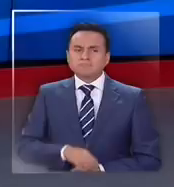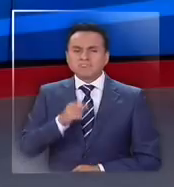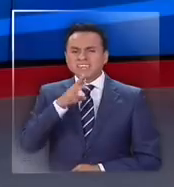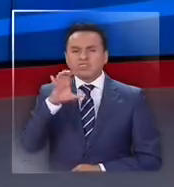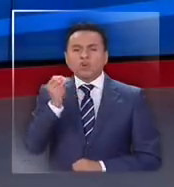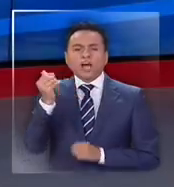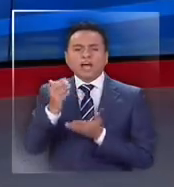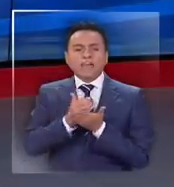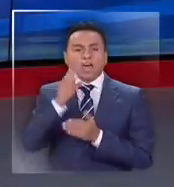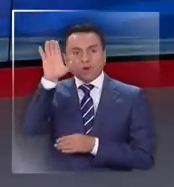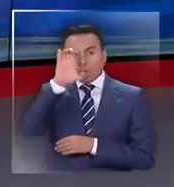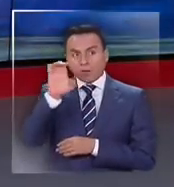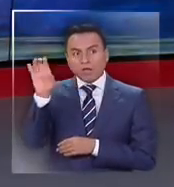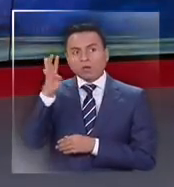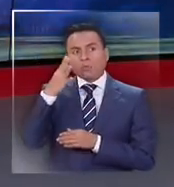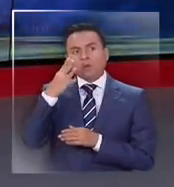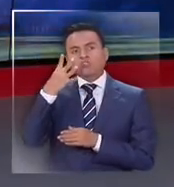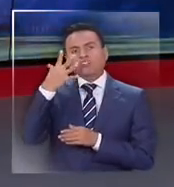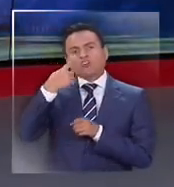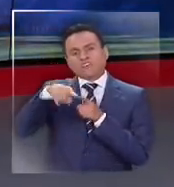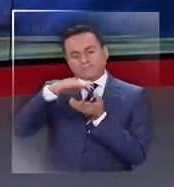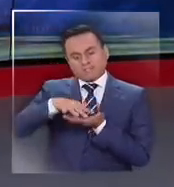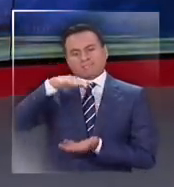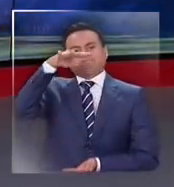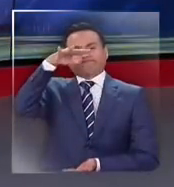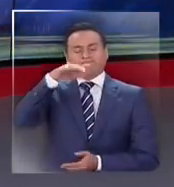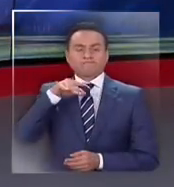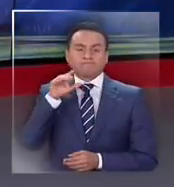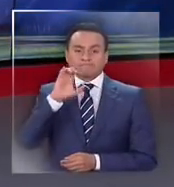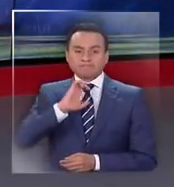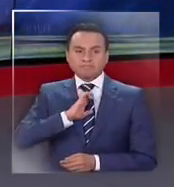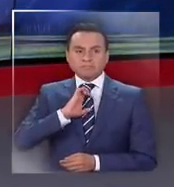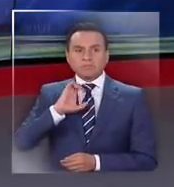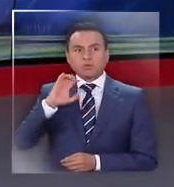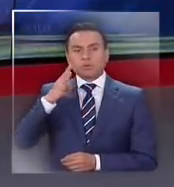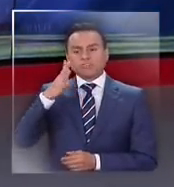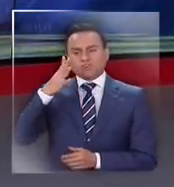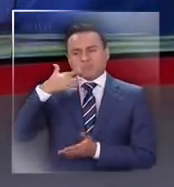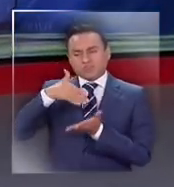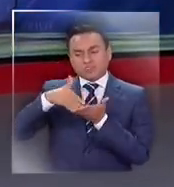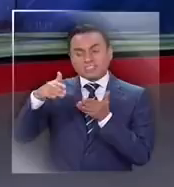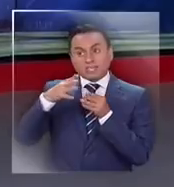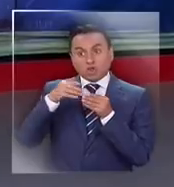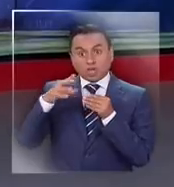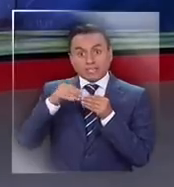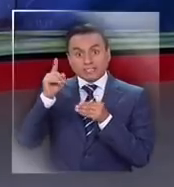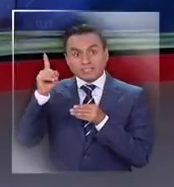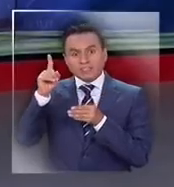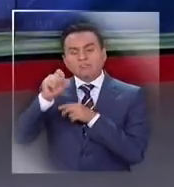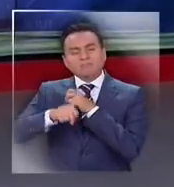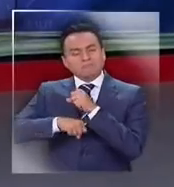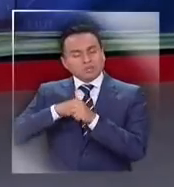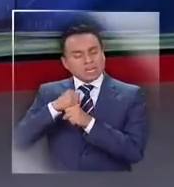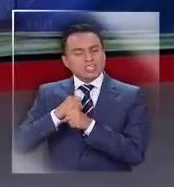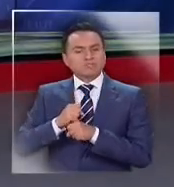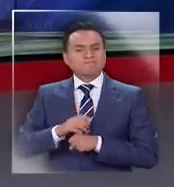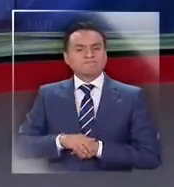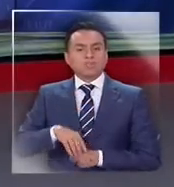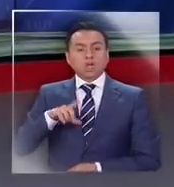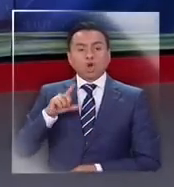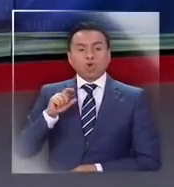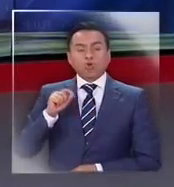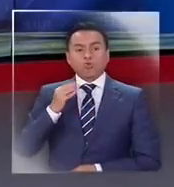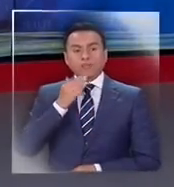Berizzo gana en Europa 4 o 5 veces más. Un técnico de 4 o 5 millones de dólares por año. Y Colo